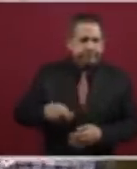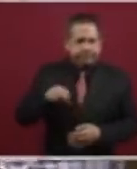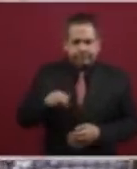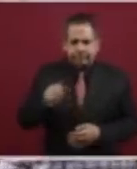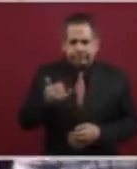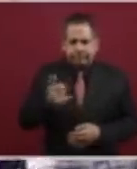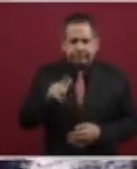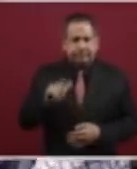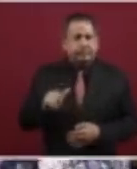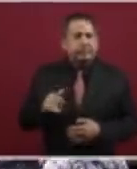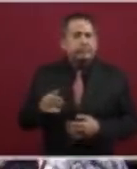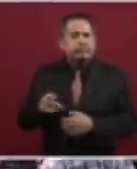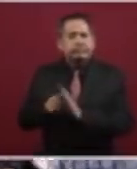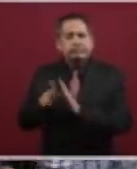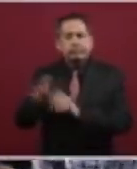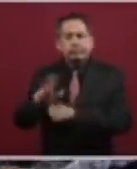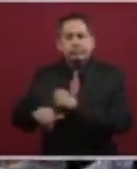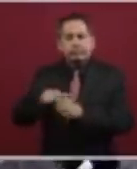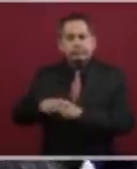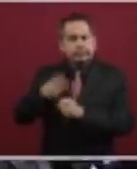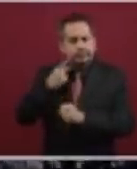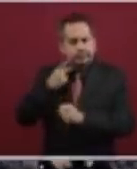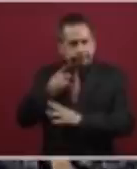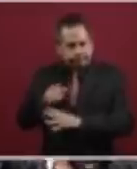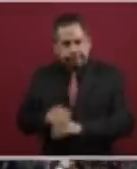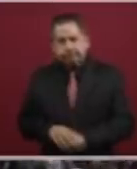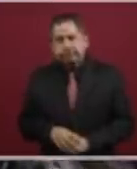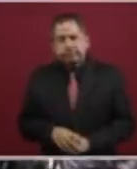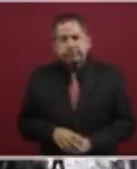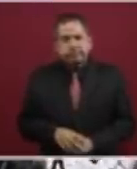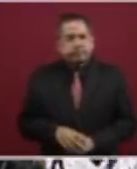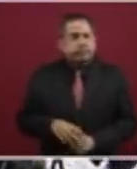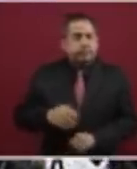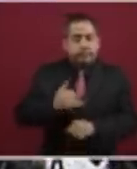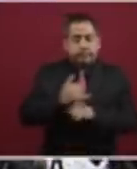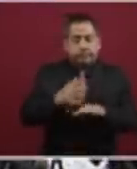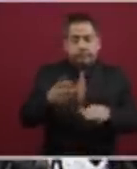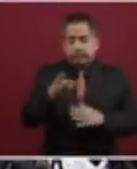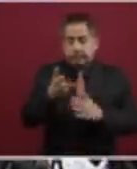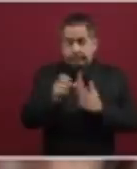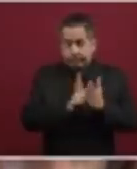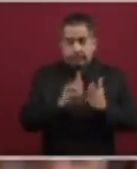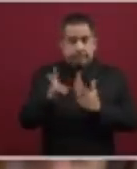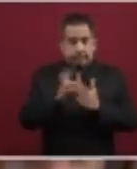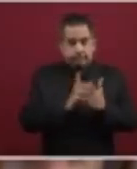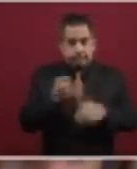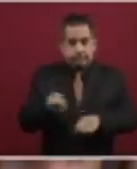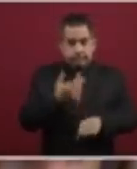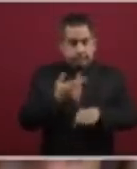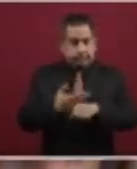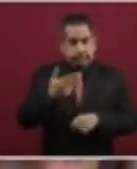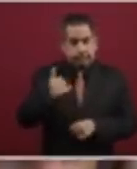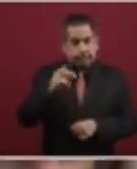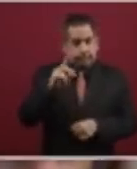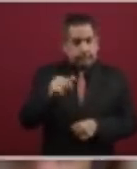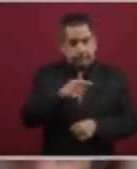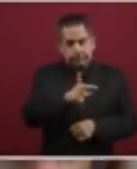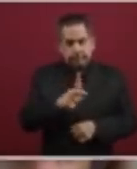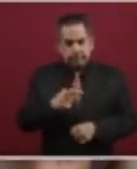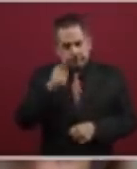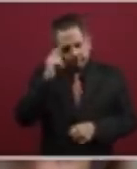de Animal Político. De acuerdo con el informe trimestral de gasto de la Secretaría de Hacienda, se